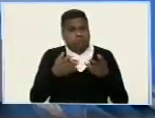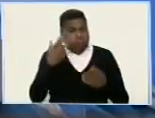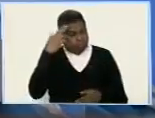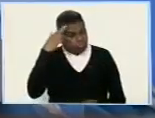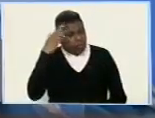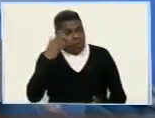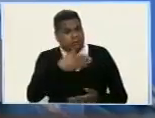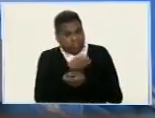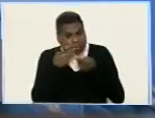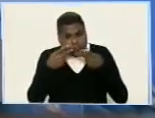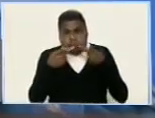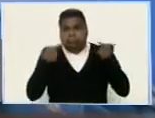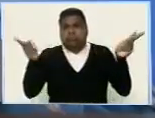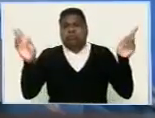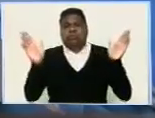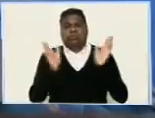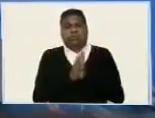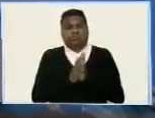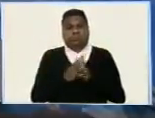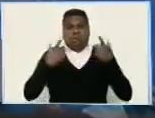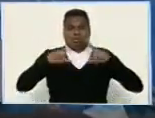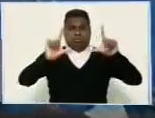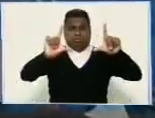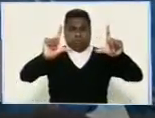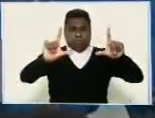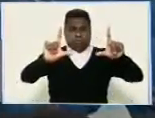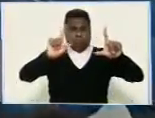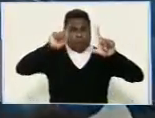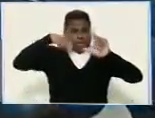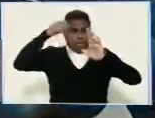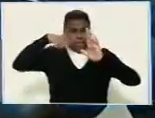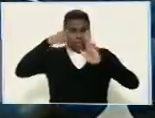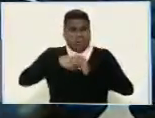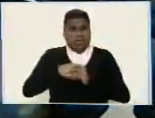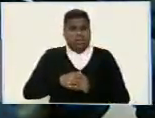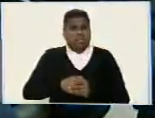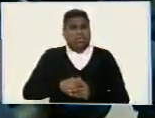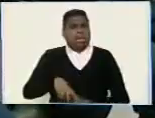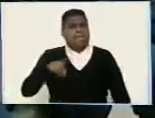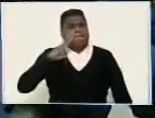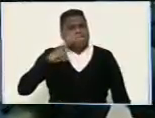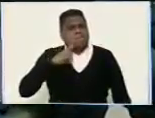Ejemplares han sido sus programas para que no nos olvidemos del verbo, del